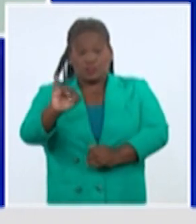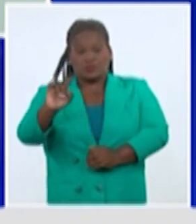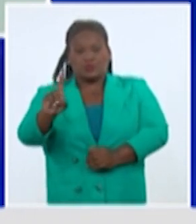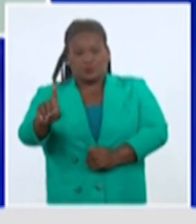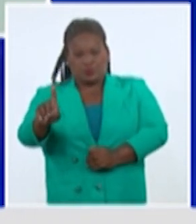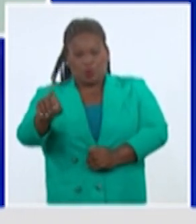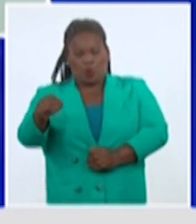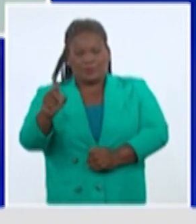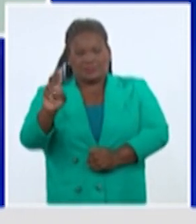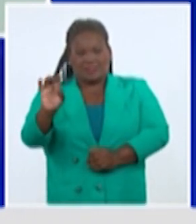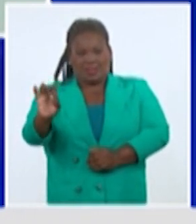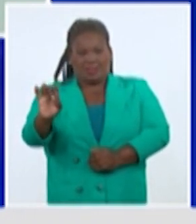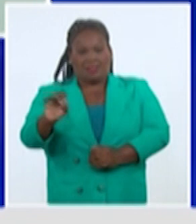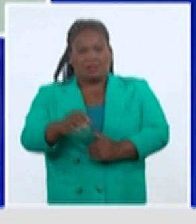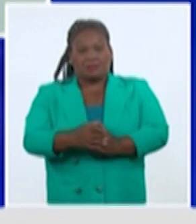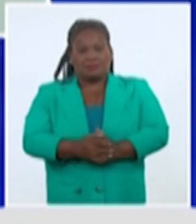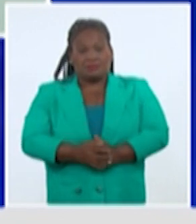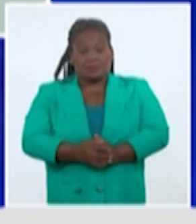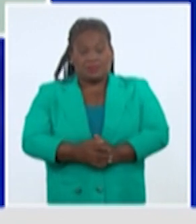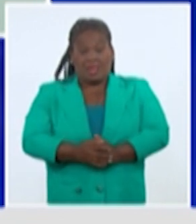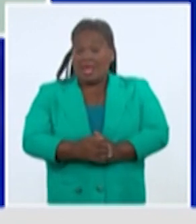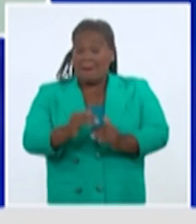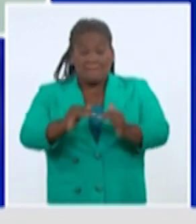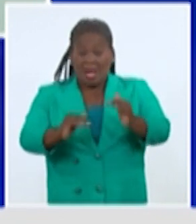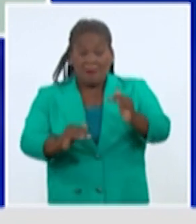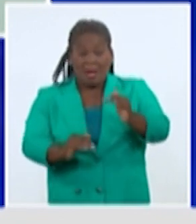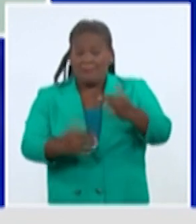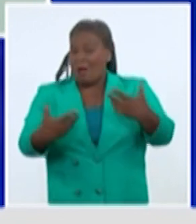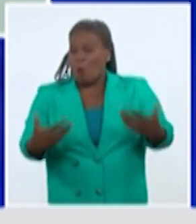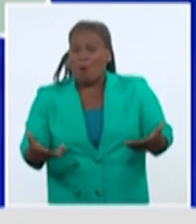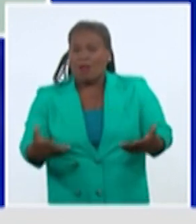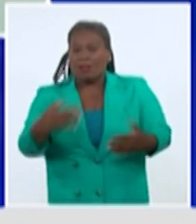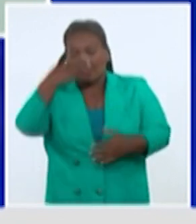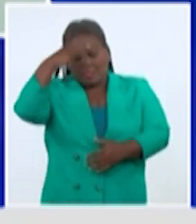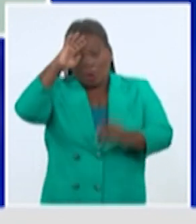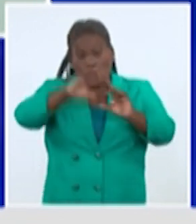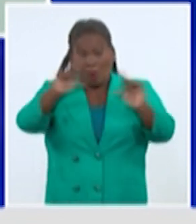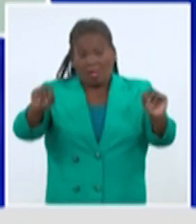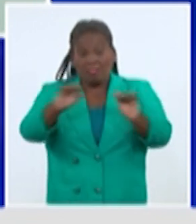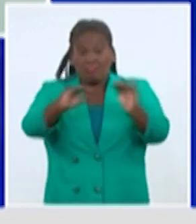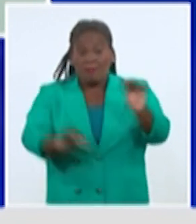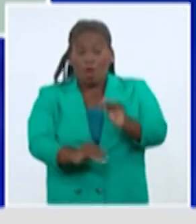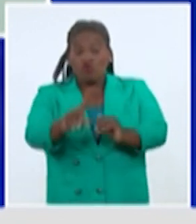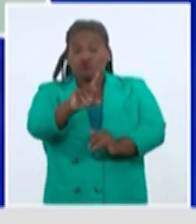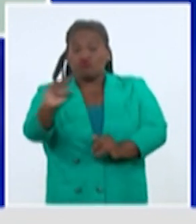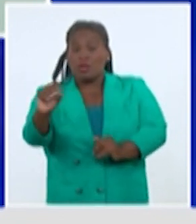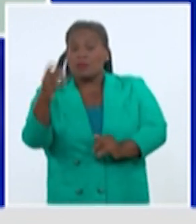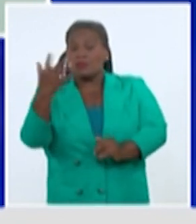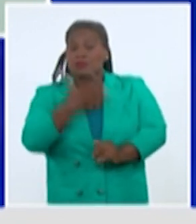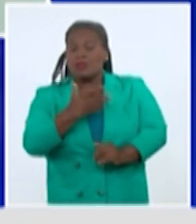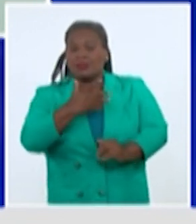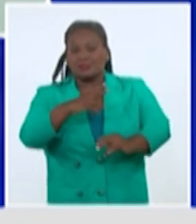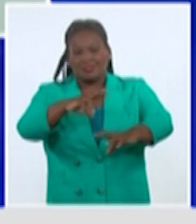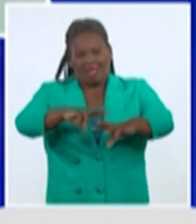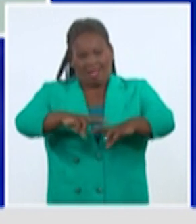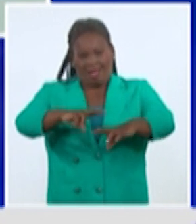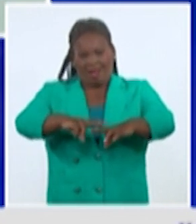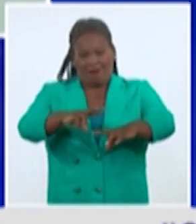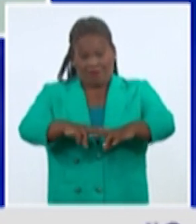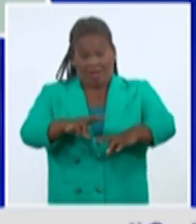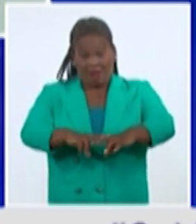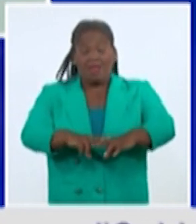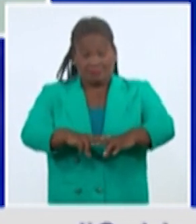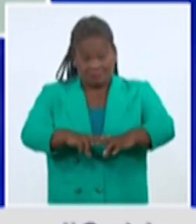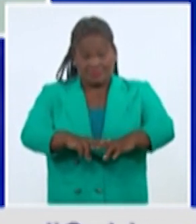261,7. Y las más bajas de Cuba, pues ahí por debajo de 100, ya La Habana con una tasa de